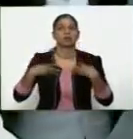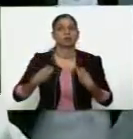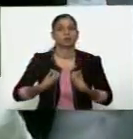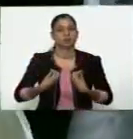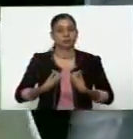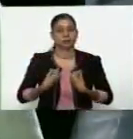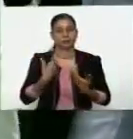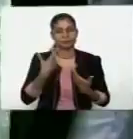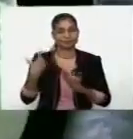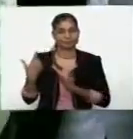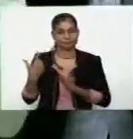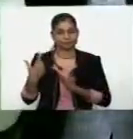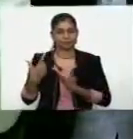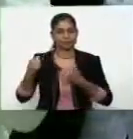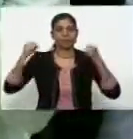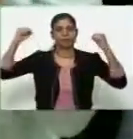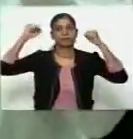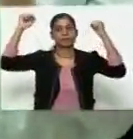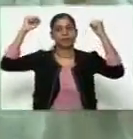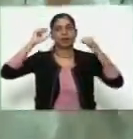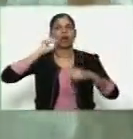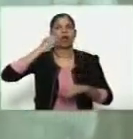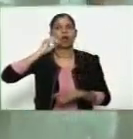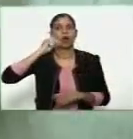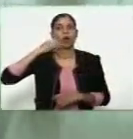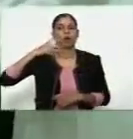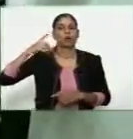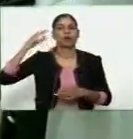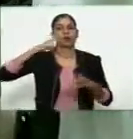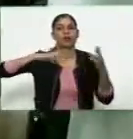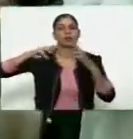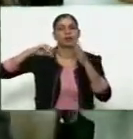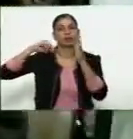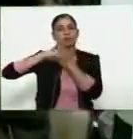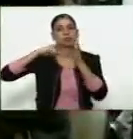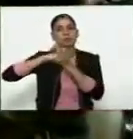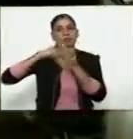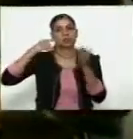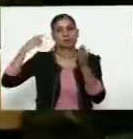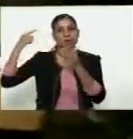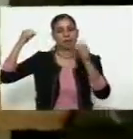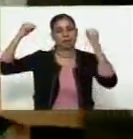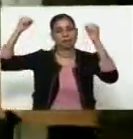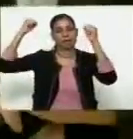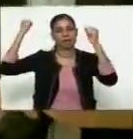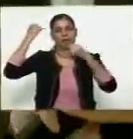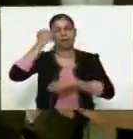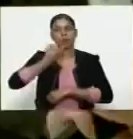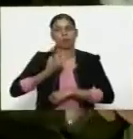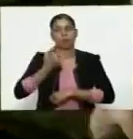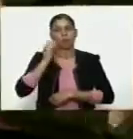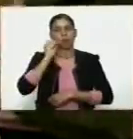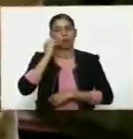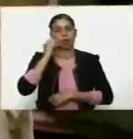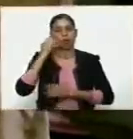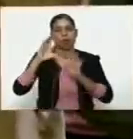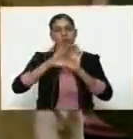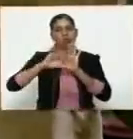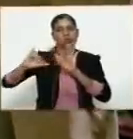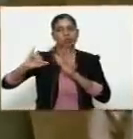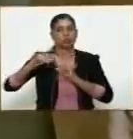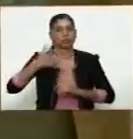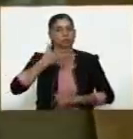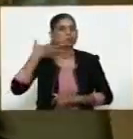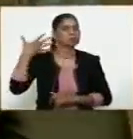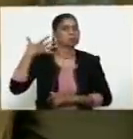juventud venezolana valiente! ¡Que viva el joven Diomar Rueda, constituyente! Nos sentimos